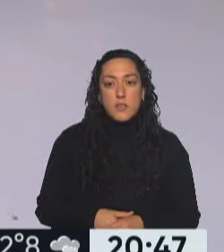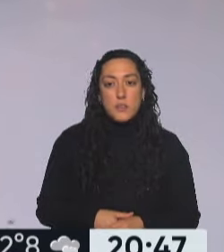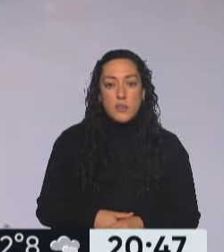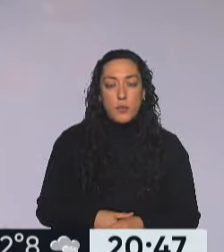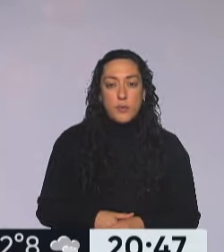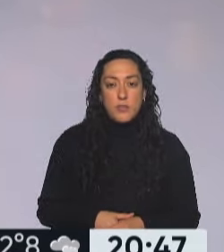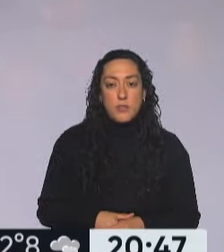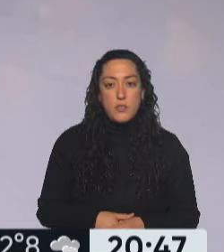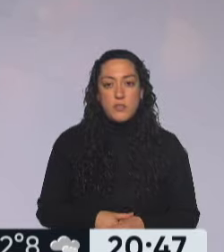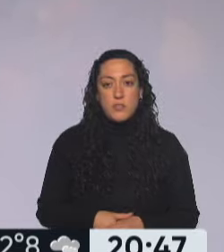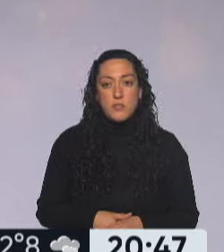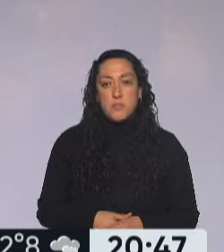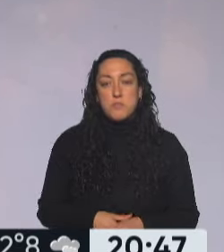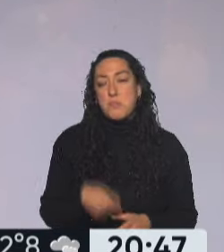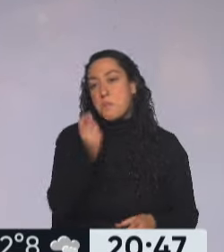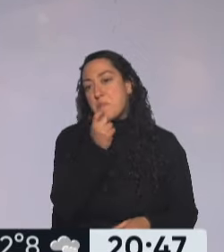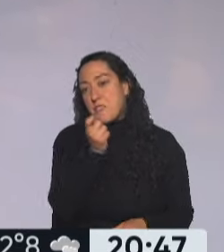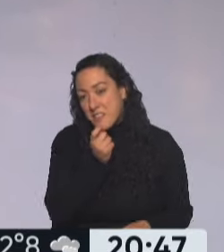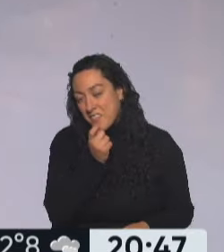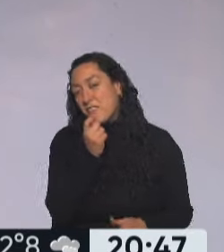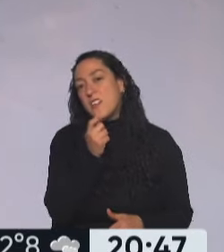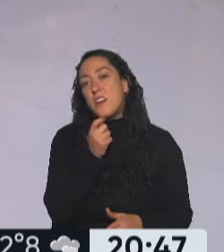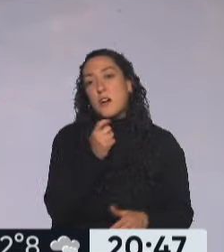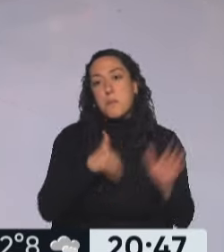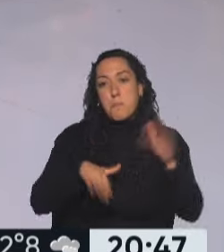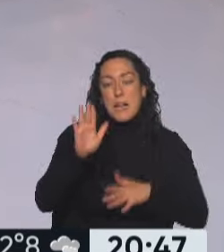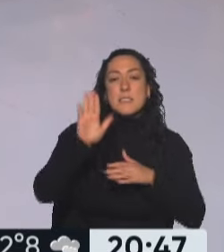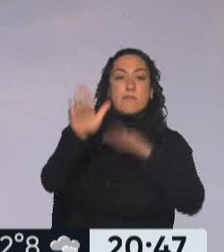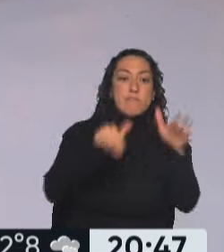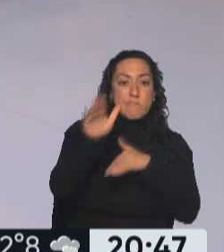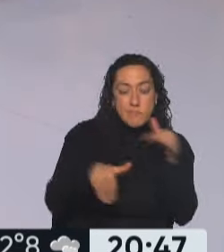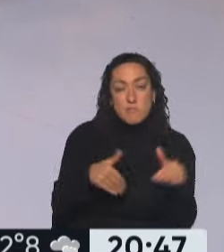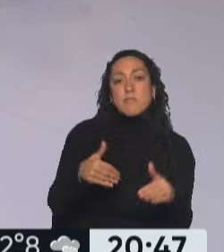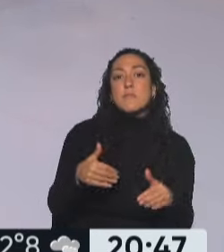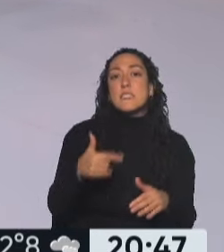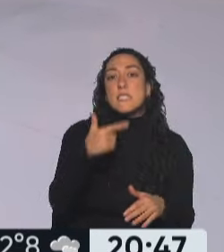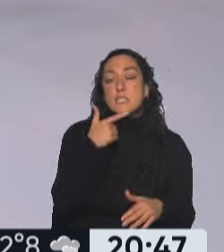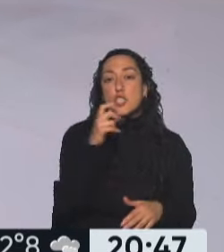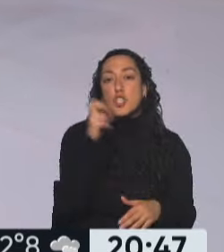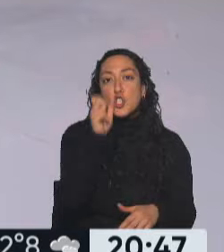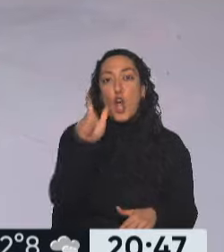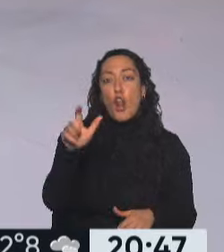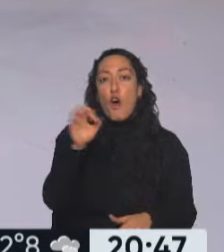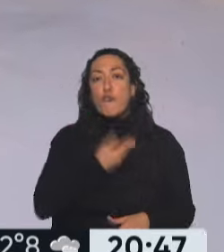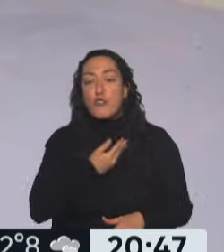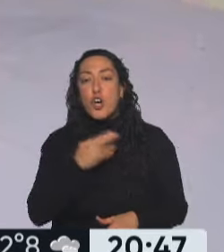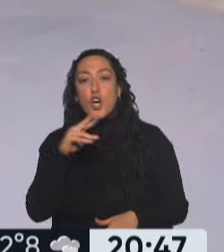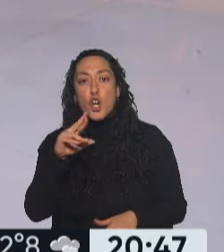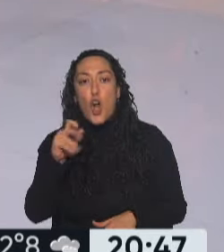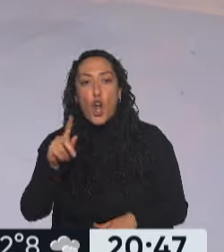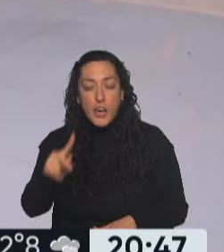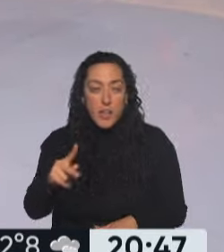fuertes en la obra musical, como por ejemplo, están los que tienen mayores nominaciones, como School of Rock, que tiene 18 nominaciones. Después está Mamma Mía, con